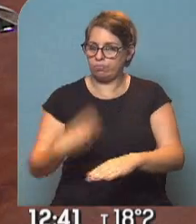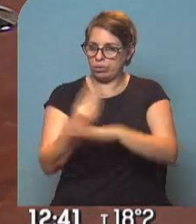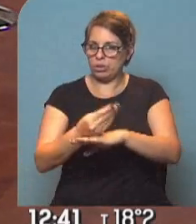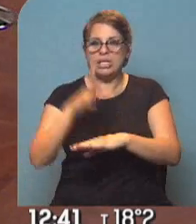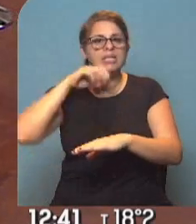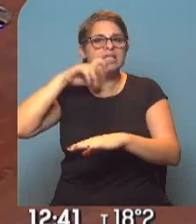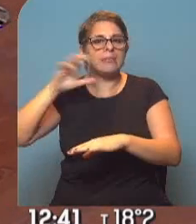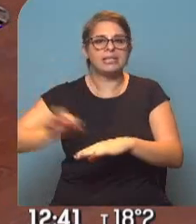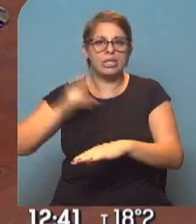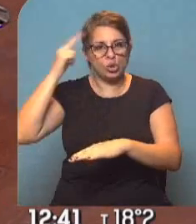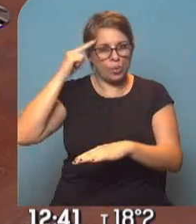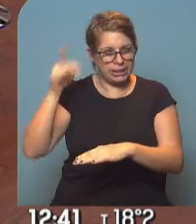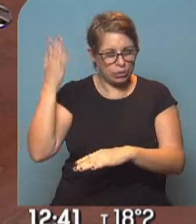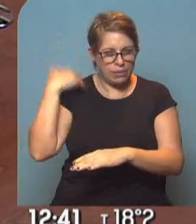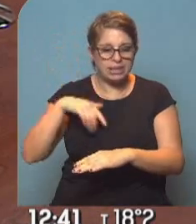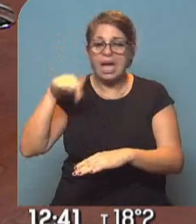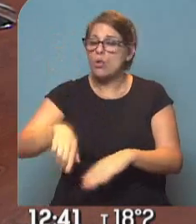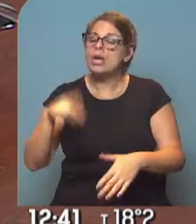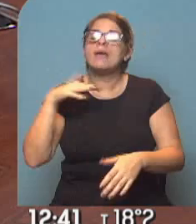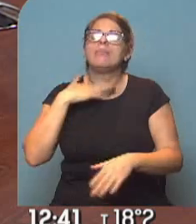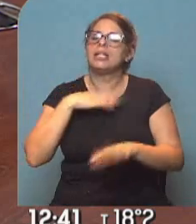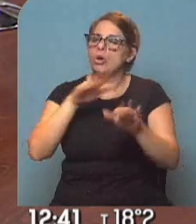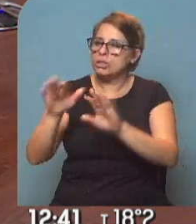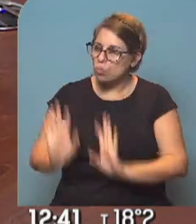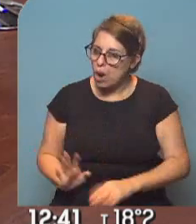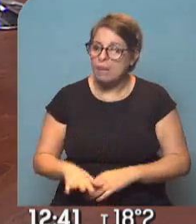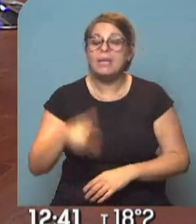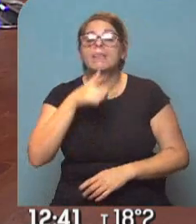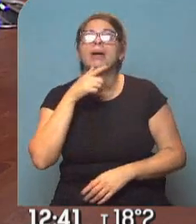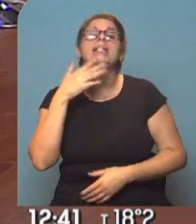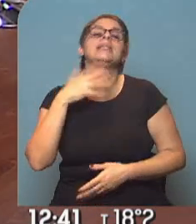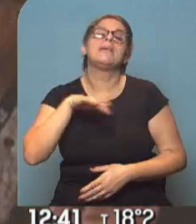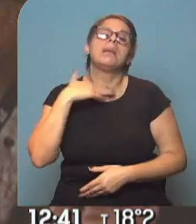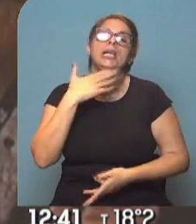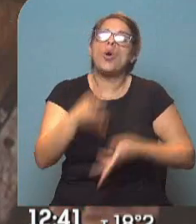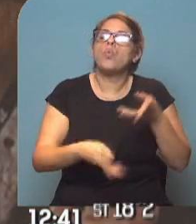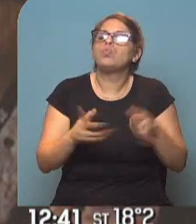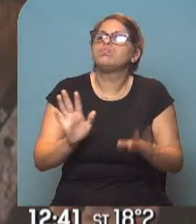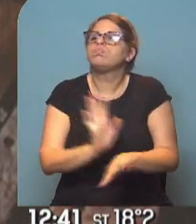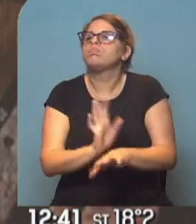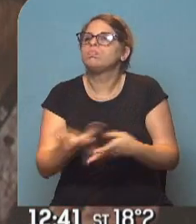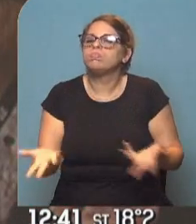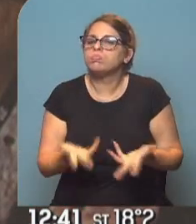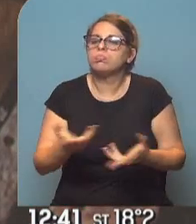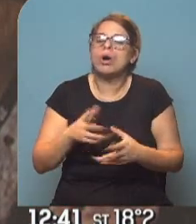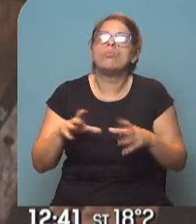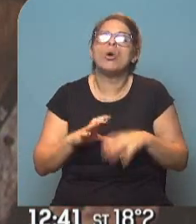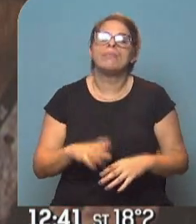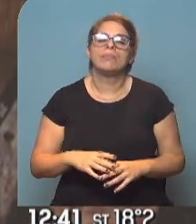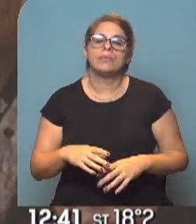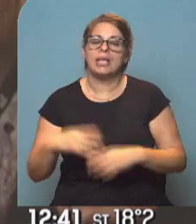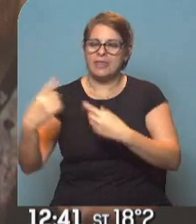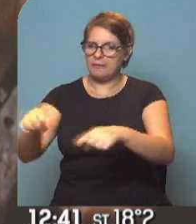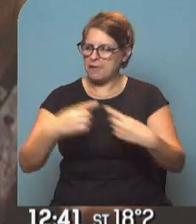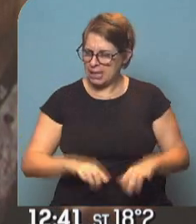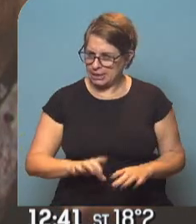99, lo estamos viendo ahora en México. Entonces me parece que en ese sentido México funciona como un planeta que gira de una manera